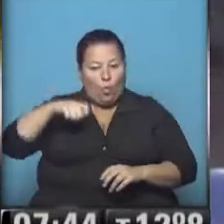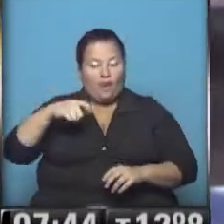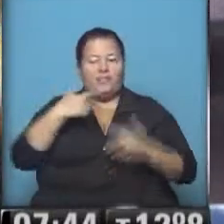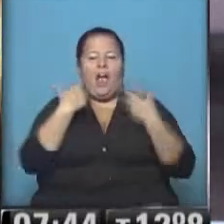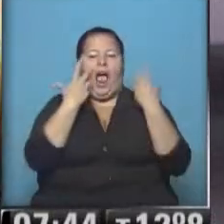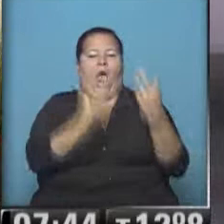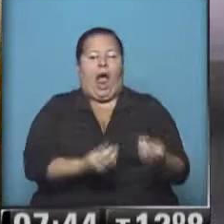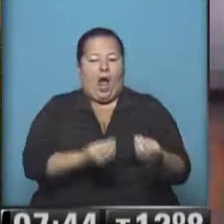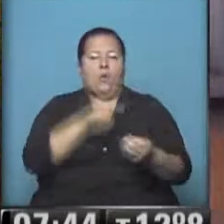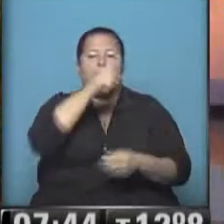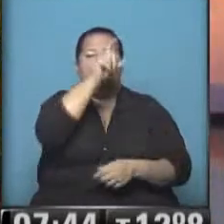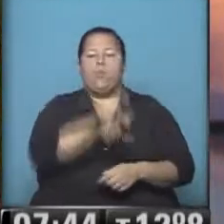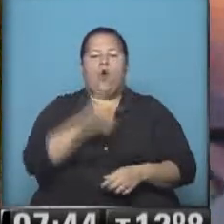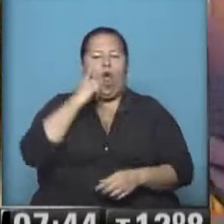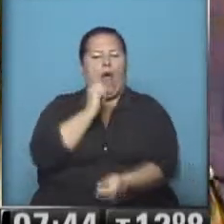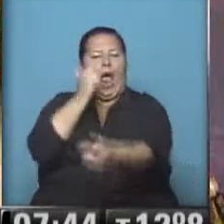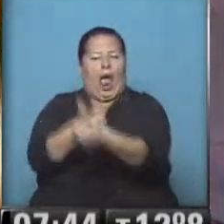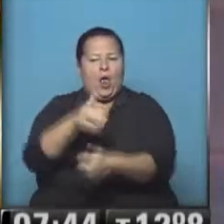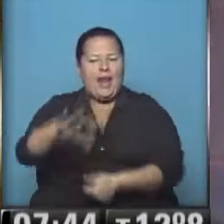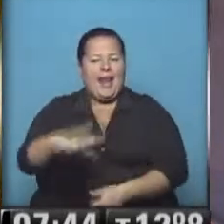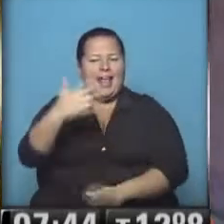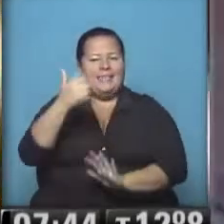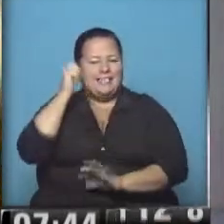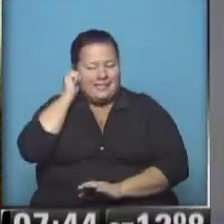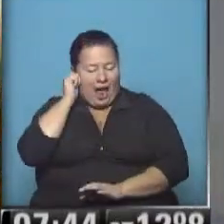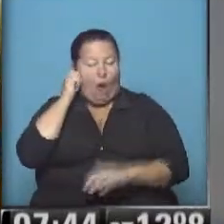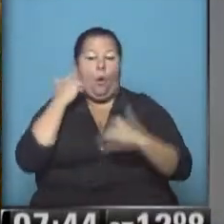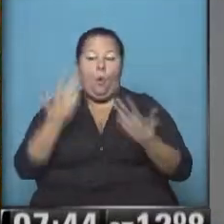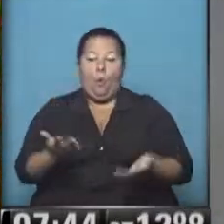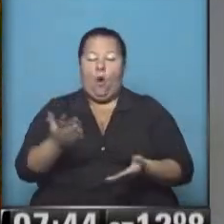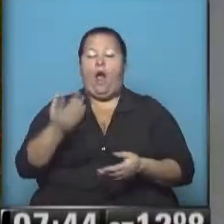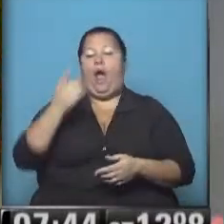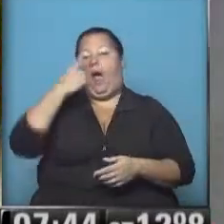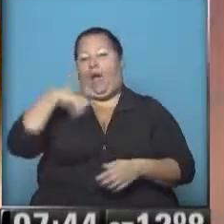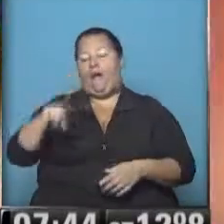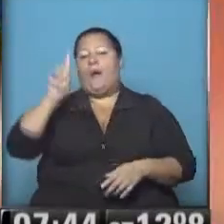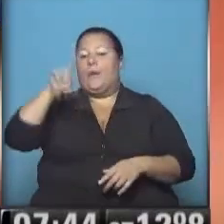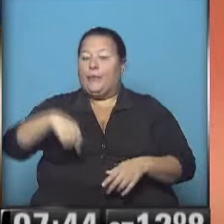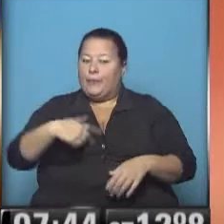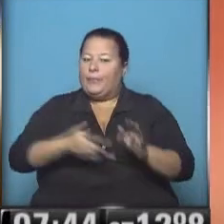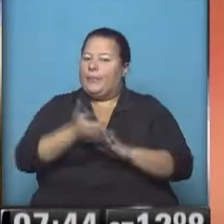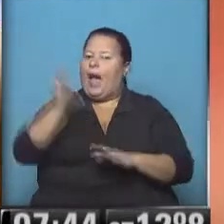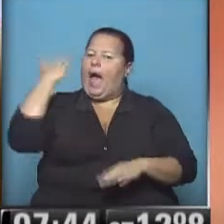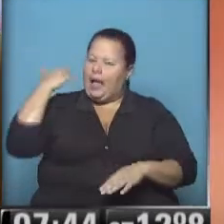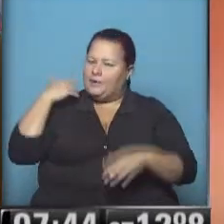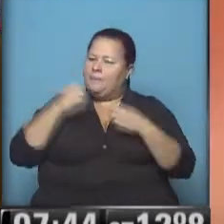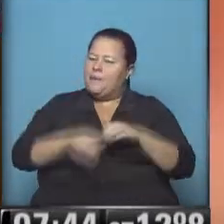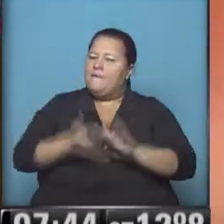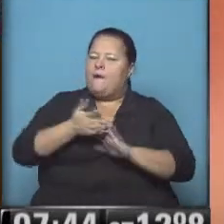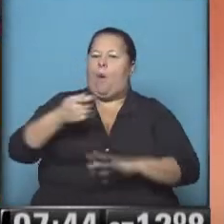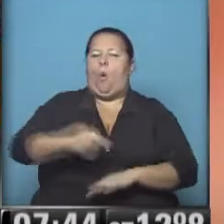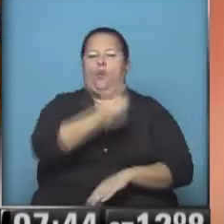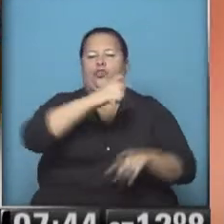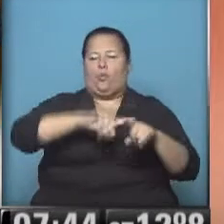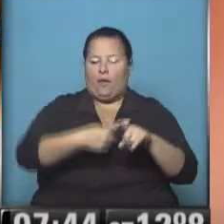beneficio a un abusador de un niño de seis años bueno se había abierto un camino hace tiempo ya para iniciar un juicio